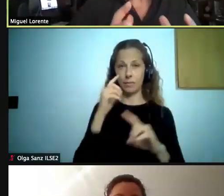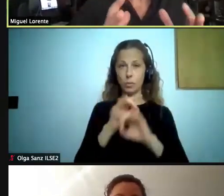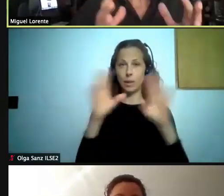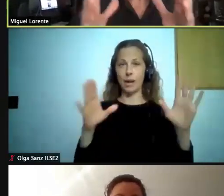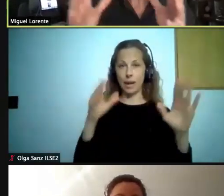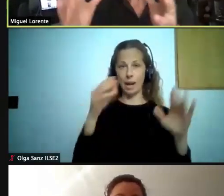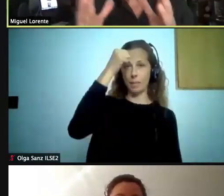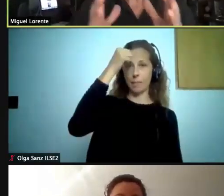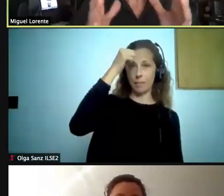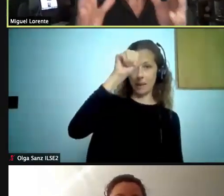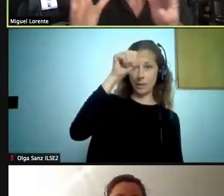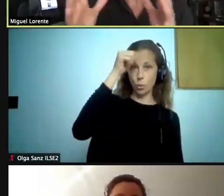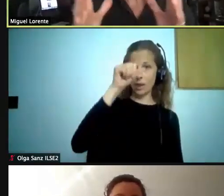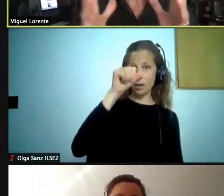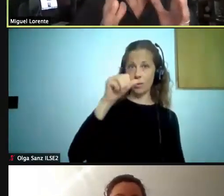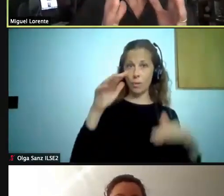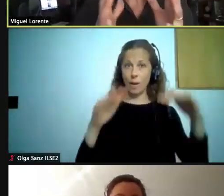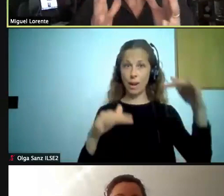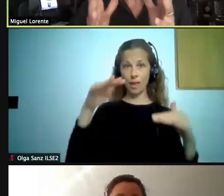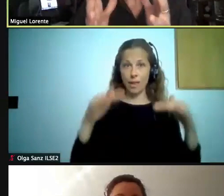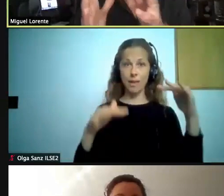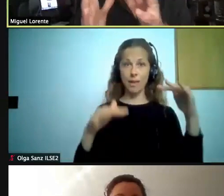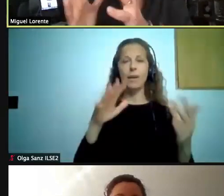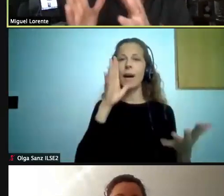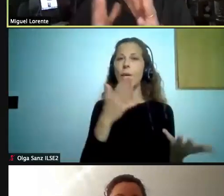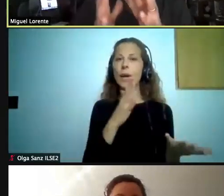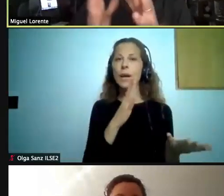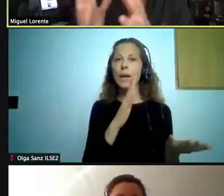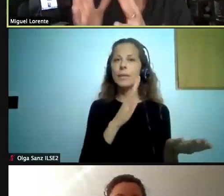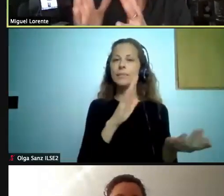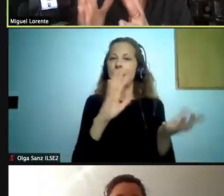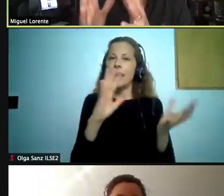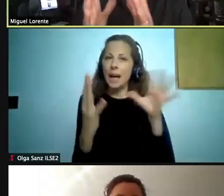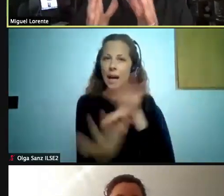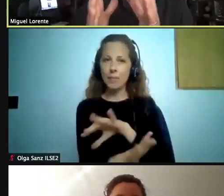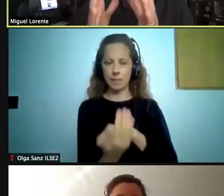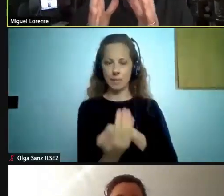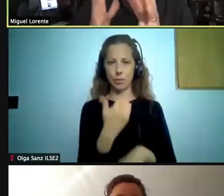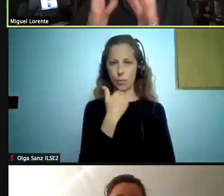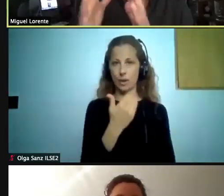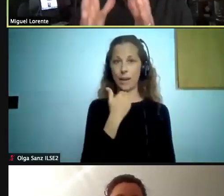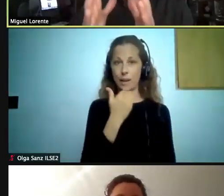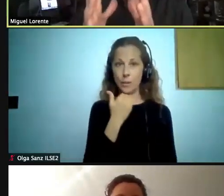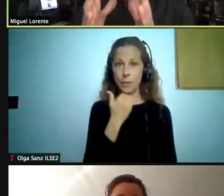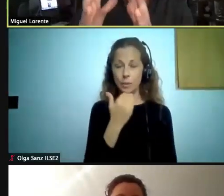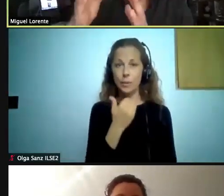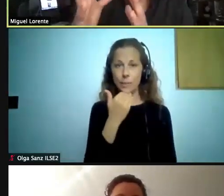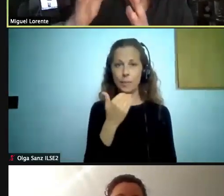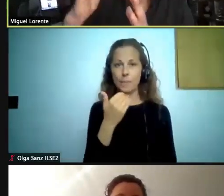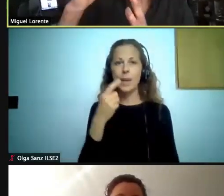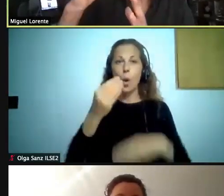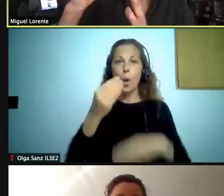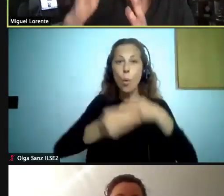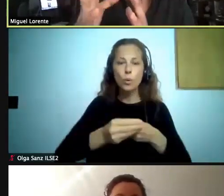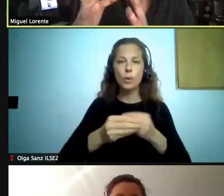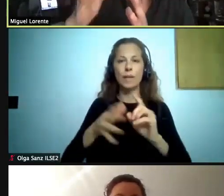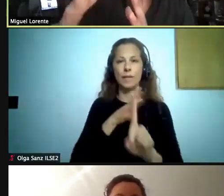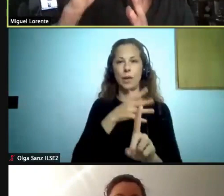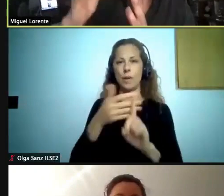masculina está cambiando, está de alguna manera transformándose, el uso de la violencia, que hemos dicho